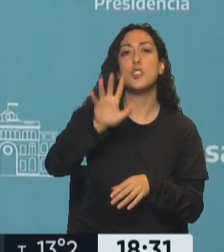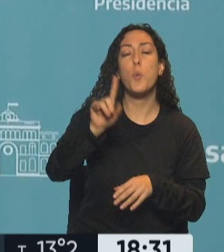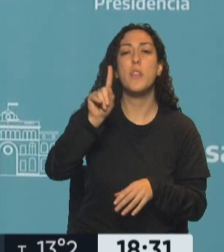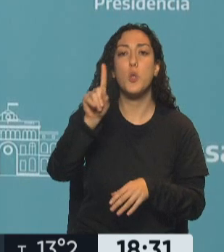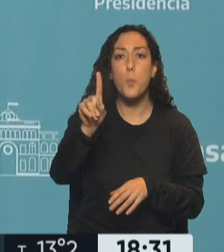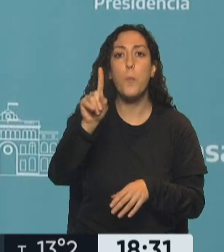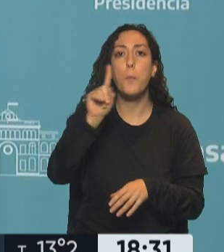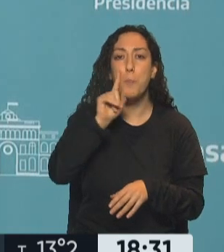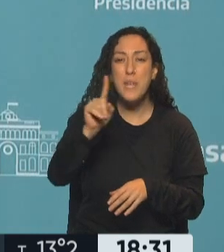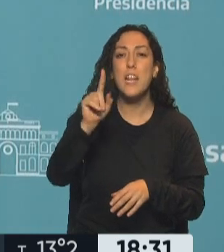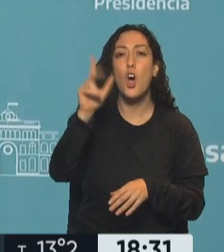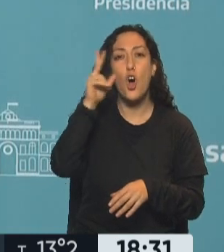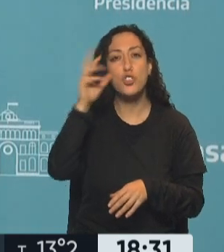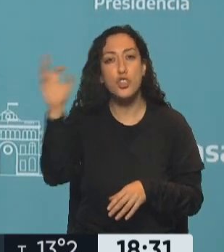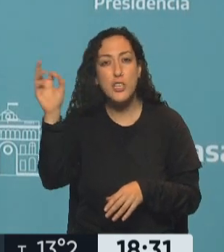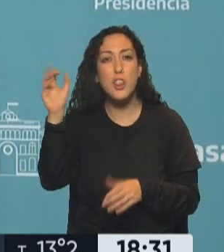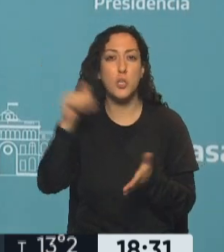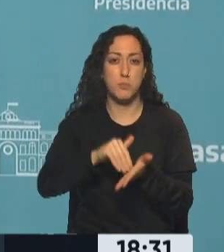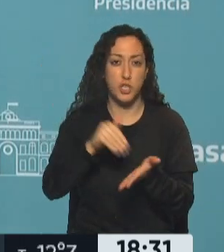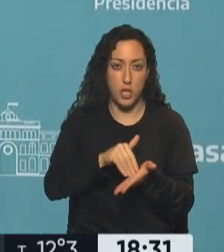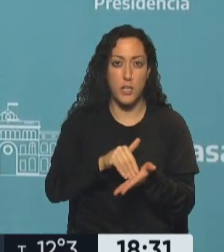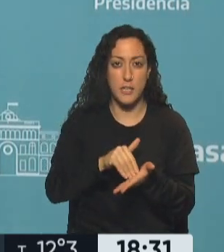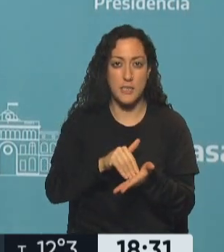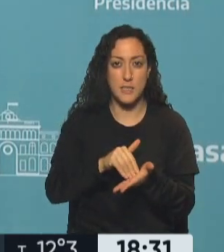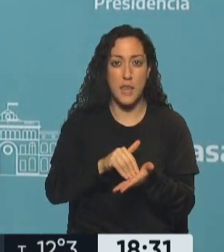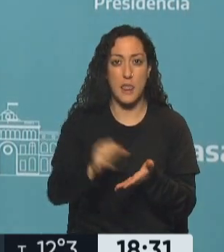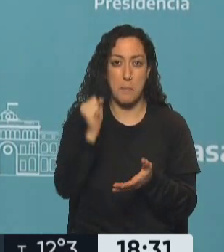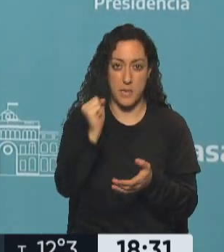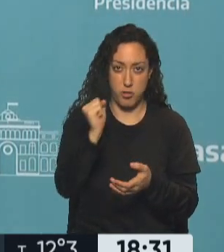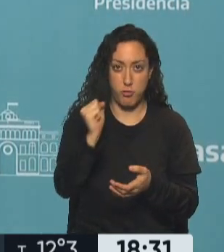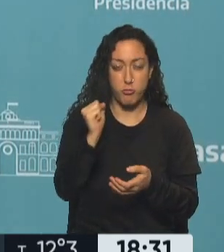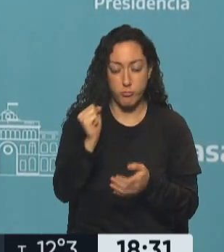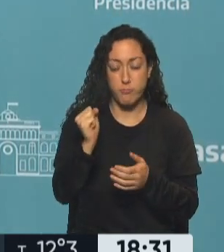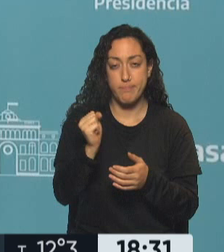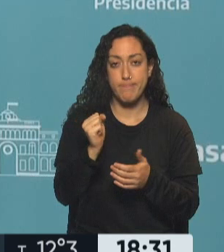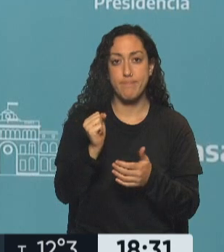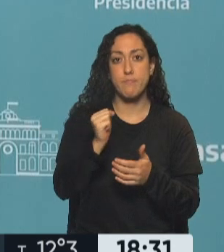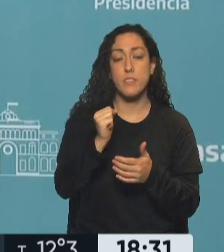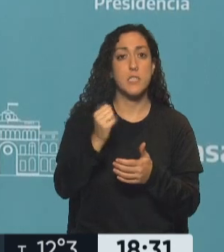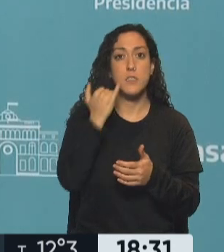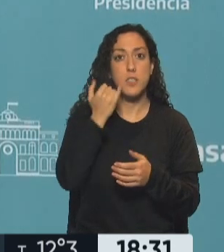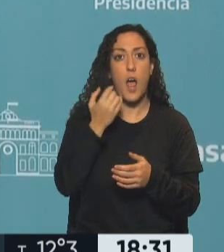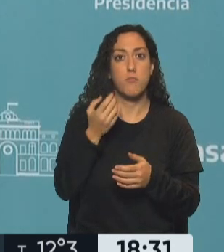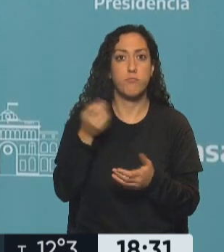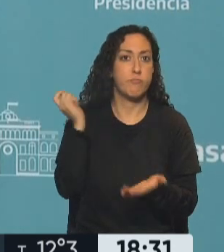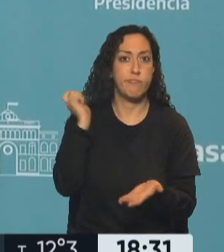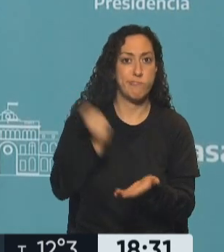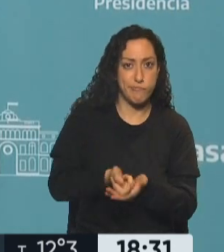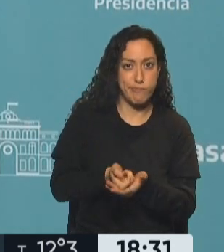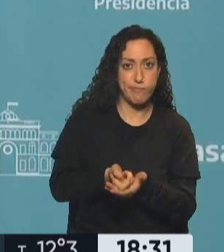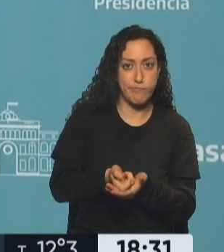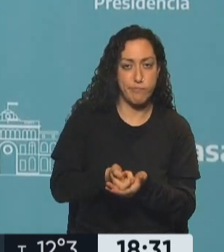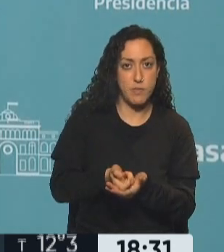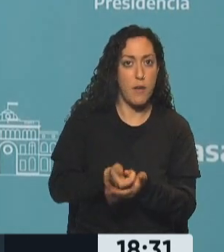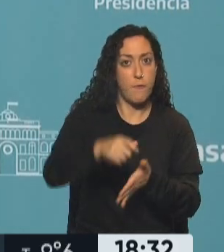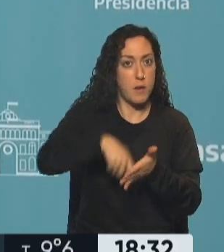millones, 151.800 millones de pesos, que serán cancelados en el acuerdo